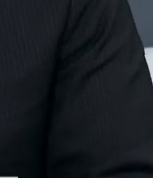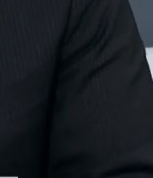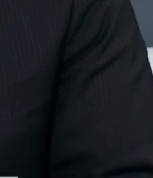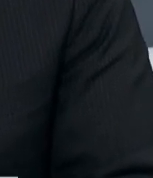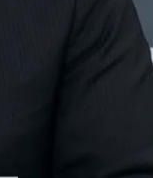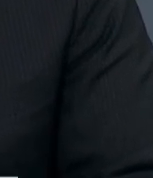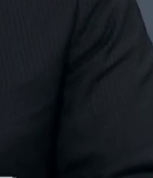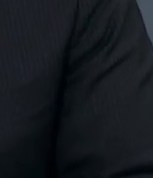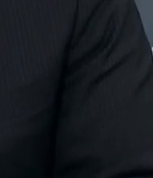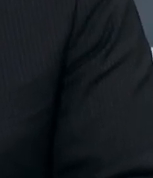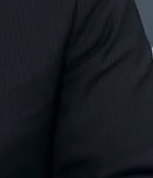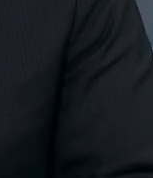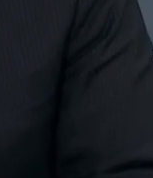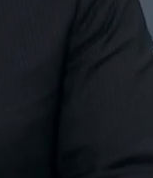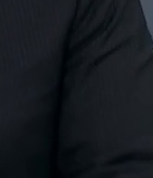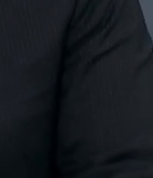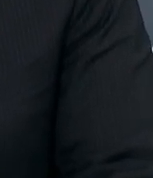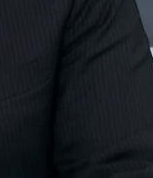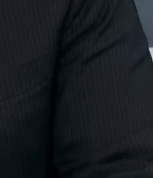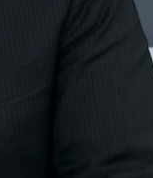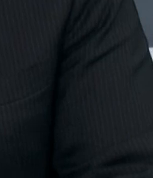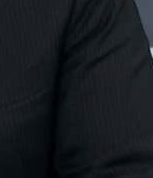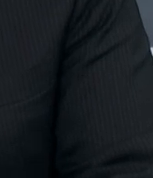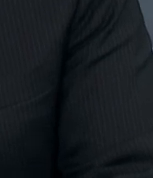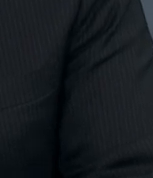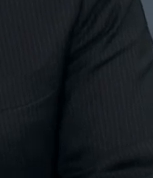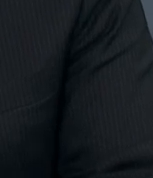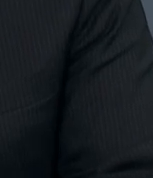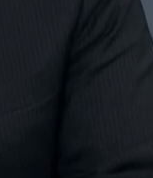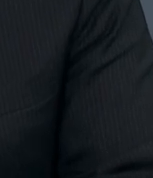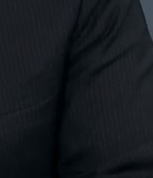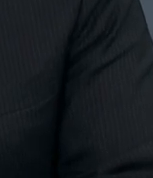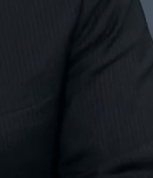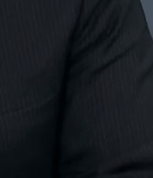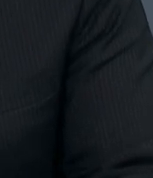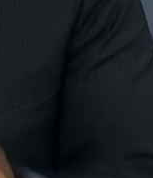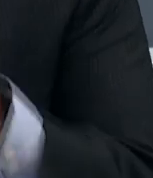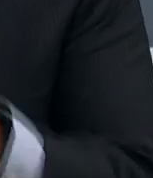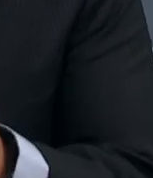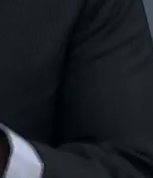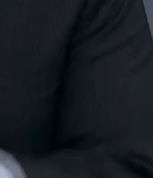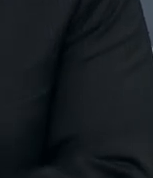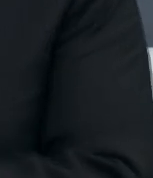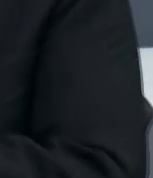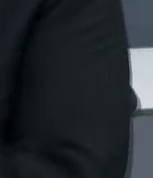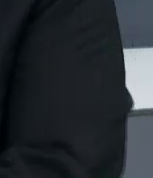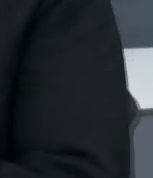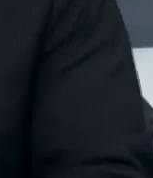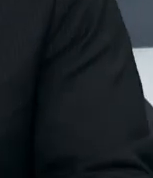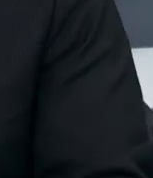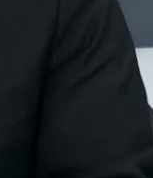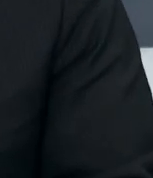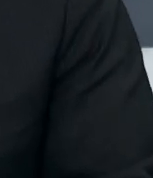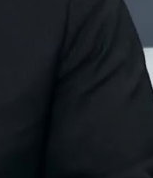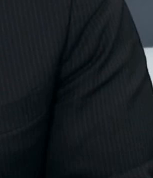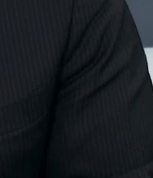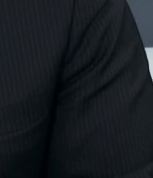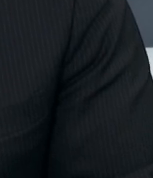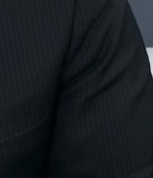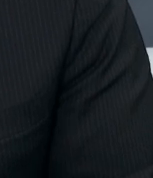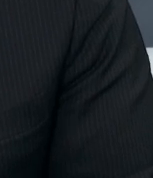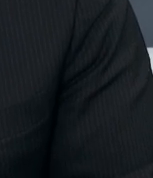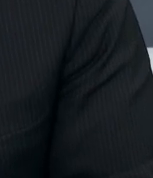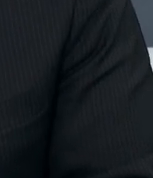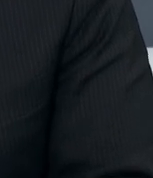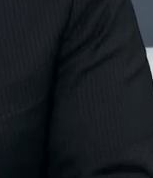va a estar también el personal militar que va a empezar a explicar las funciones que van a tener tanto Marina como el Ejército Mexicano